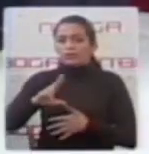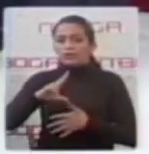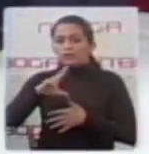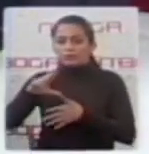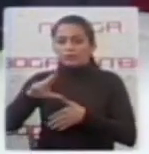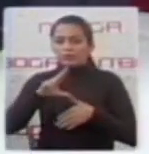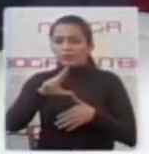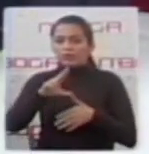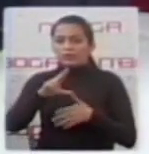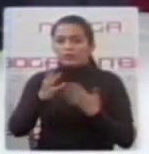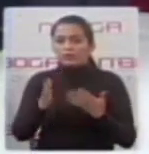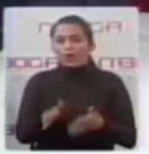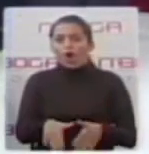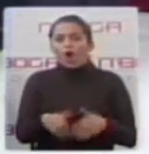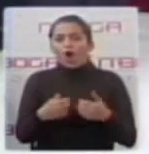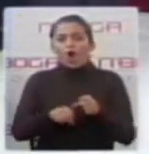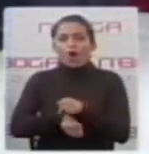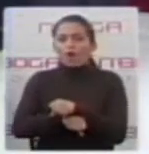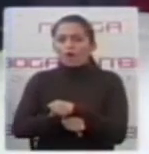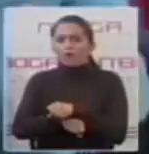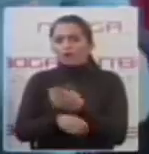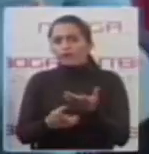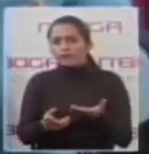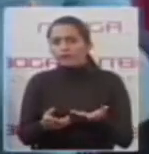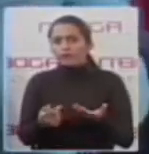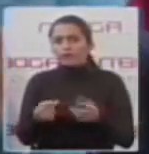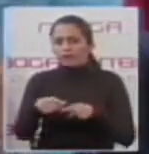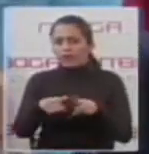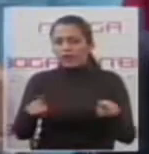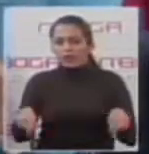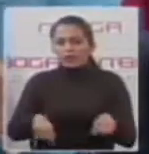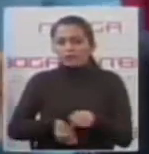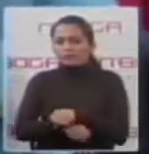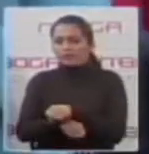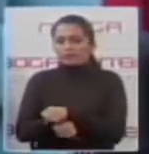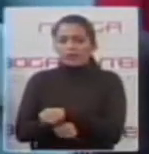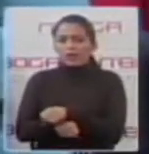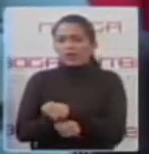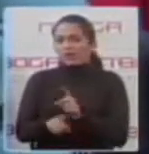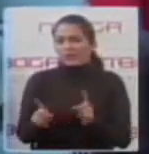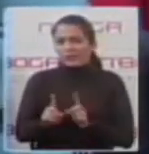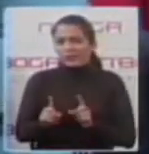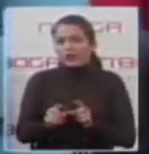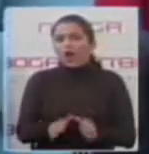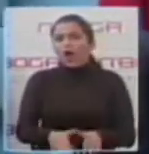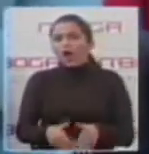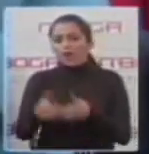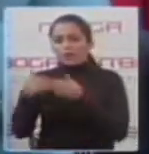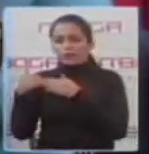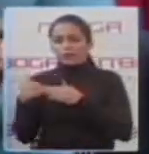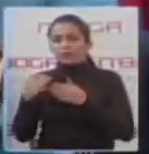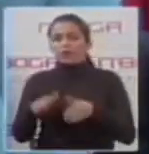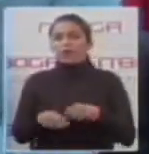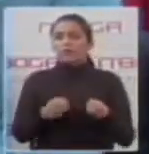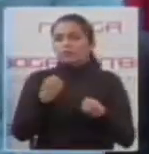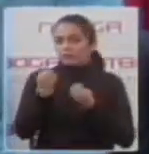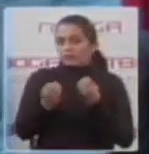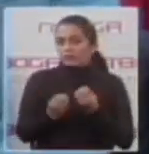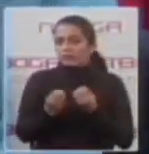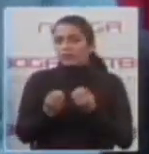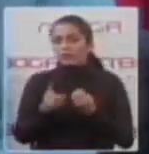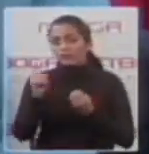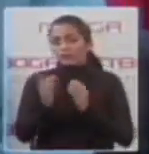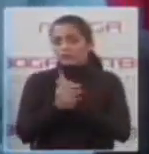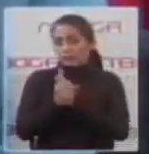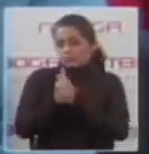de cómo se maneja el fútbol o cómo debe gestionarse el fútbol dentro de la cancha, sino cómo se lo debe gestionar fuera de la cancha, con preparación y educación. Hace un